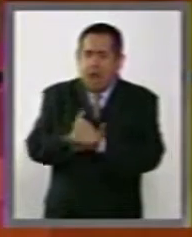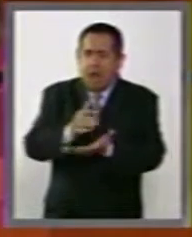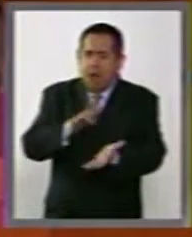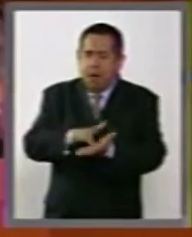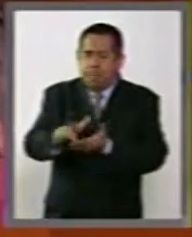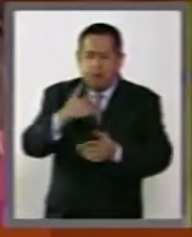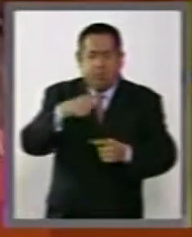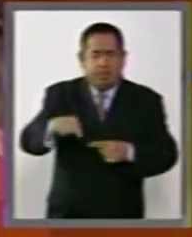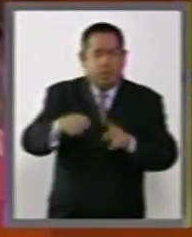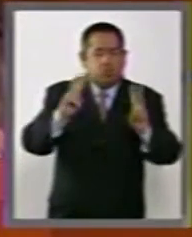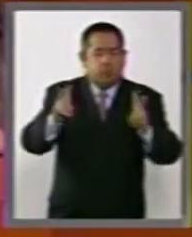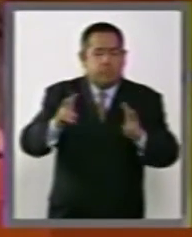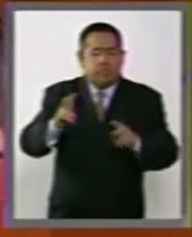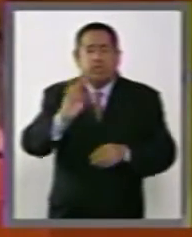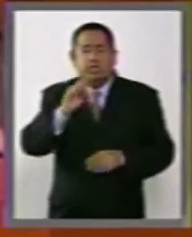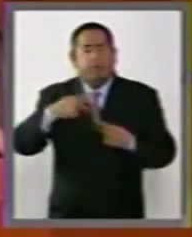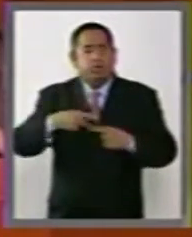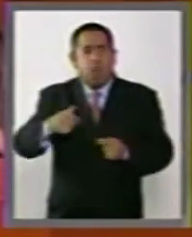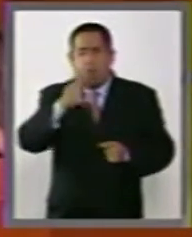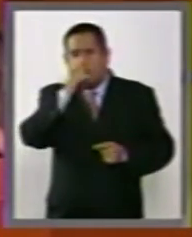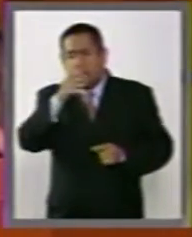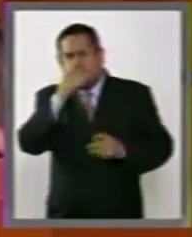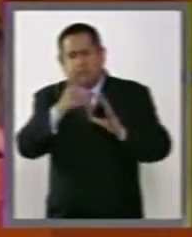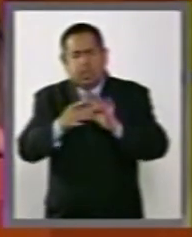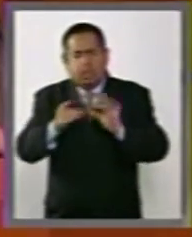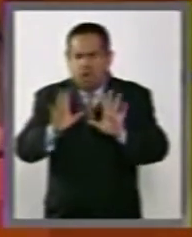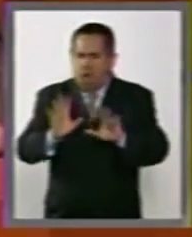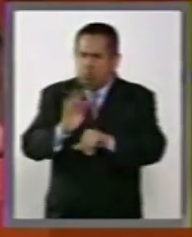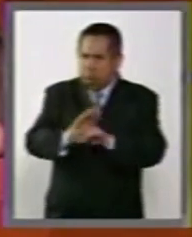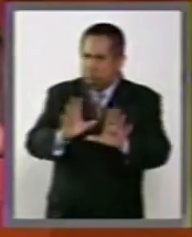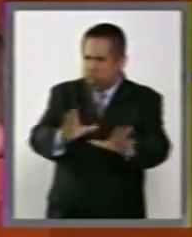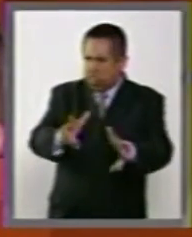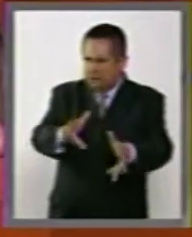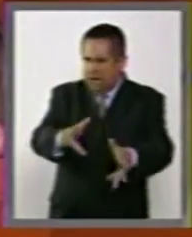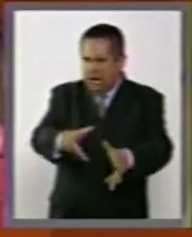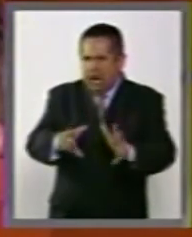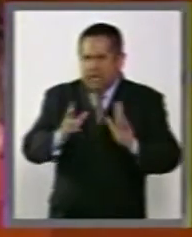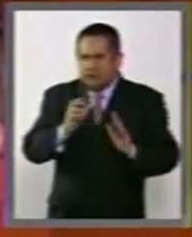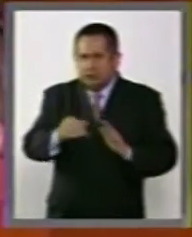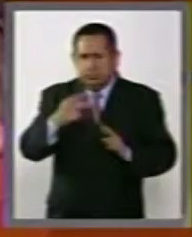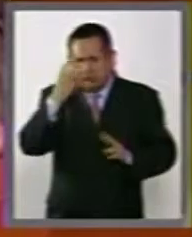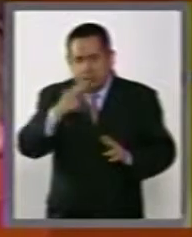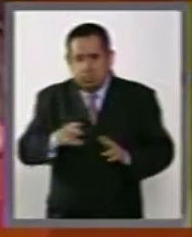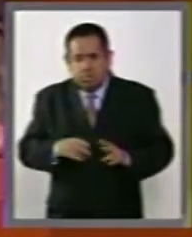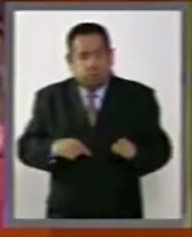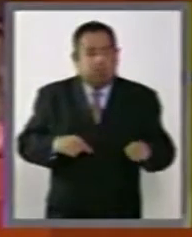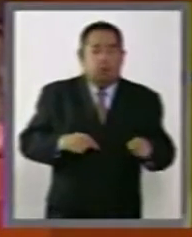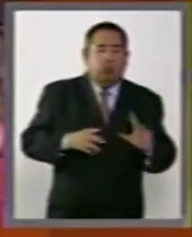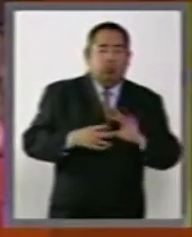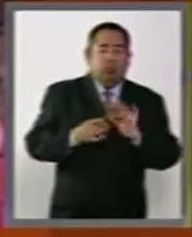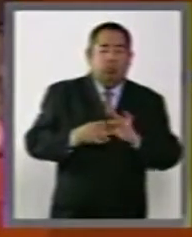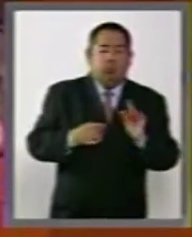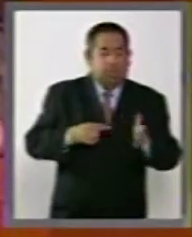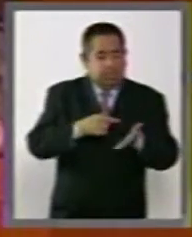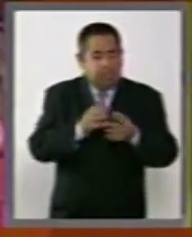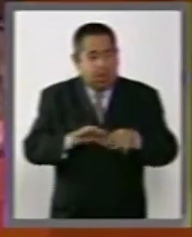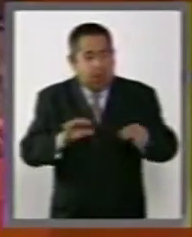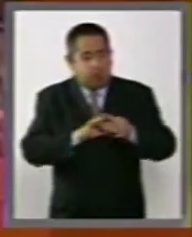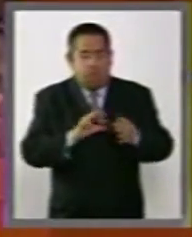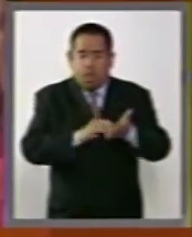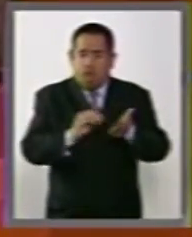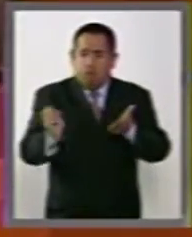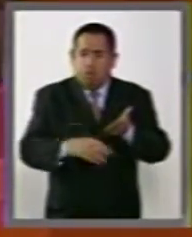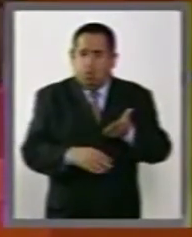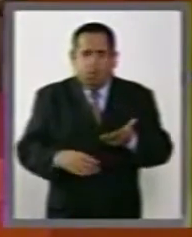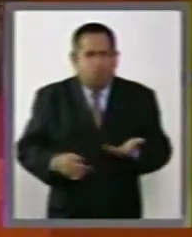de la protesta social como una garantía de los mexicanos y de las mexicanas? Y este párrafo, que es tan importante,